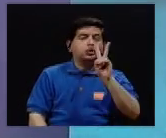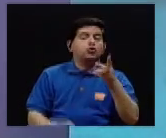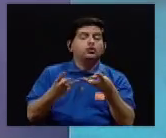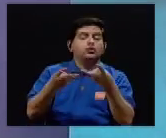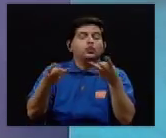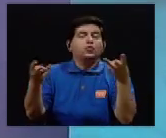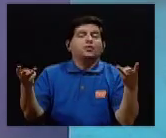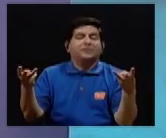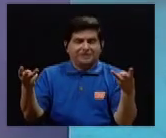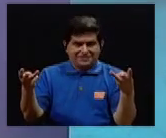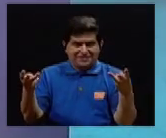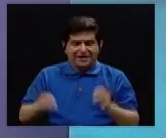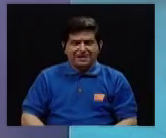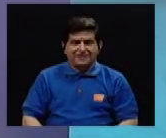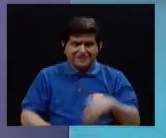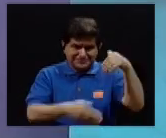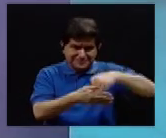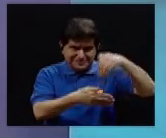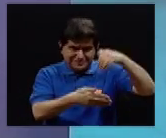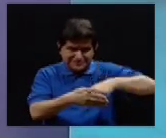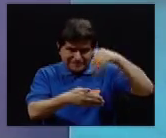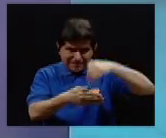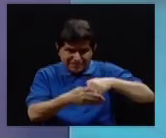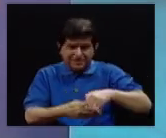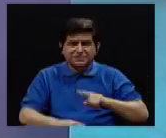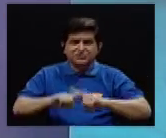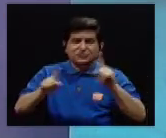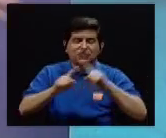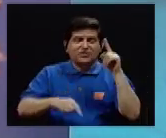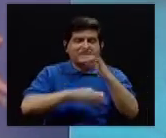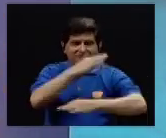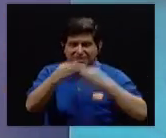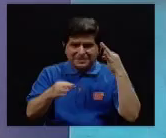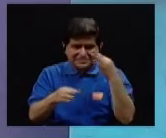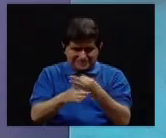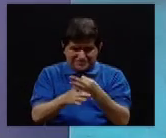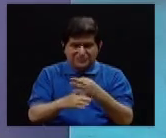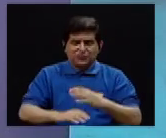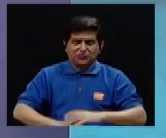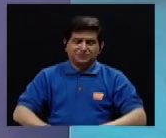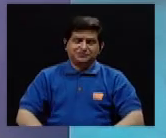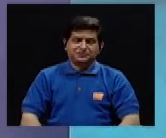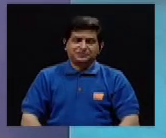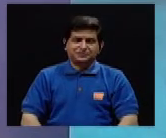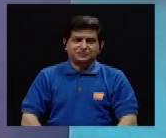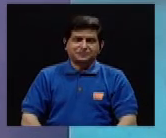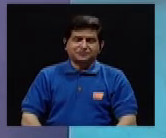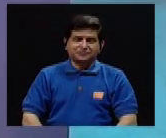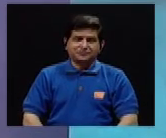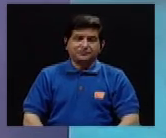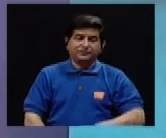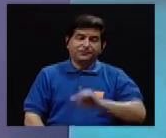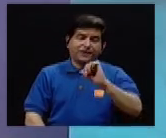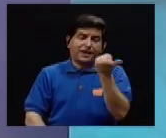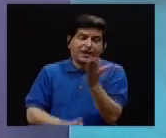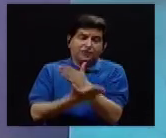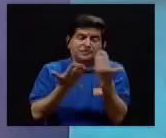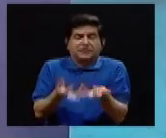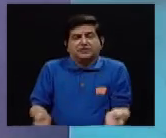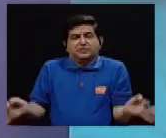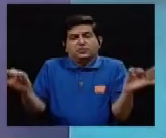dos materiales de archivo de diferente soporte, ¿verdad? Y lo